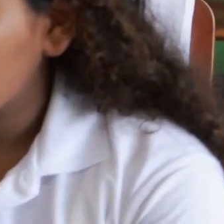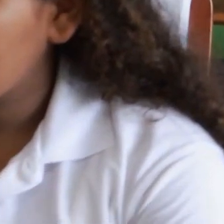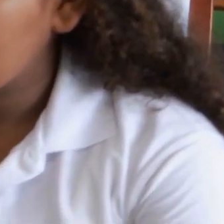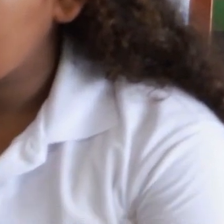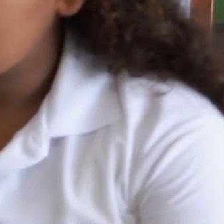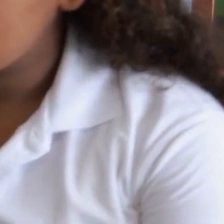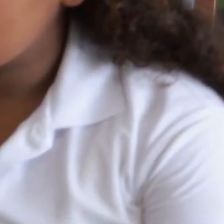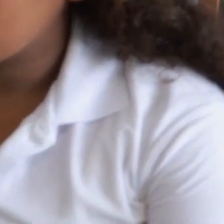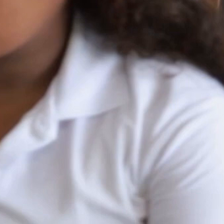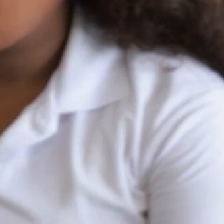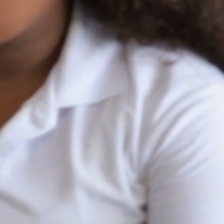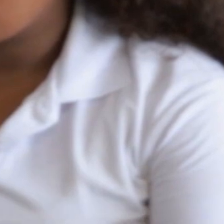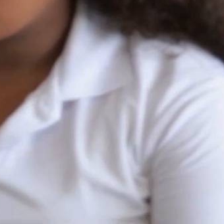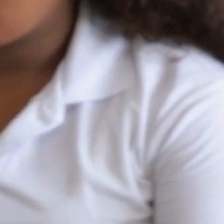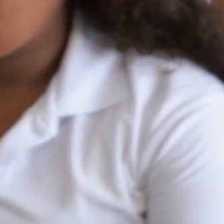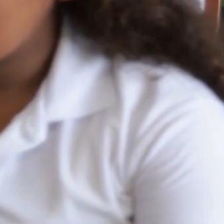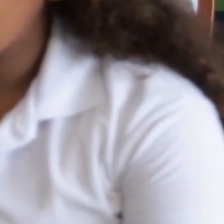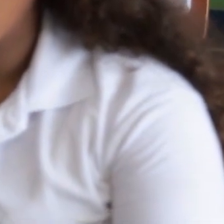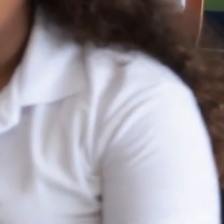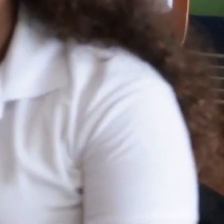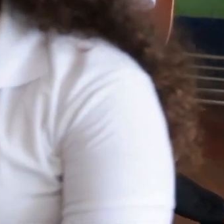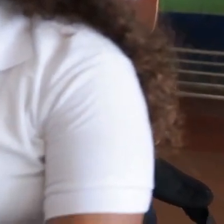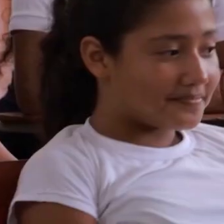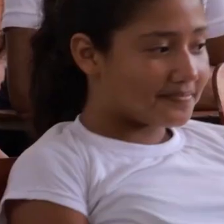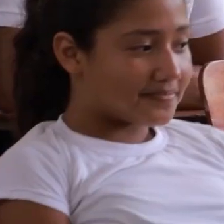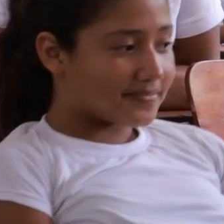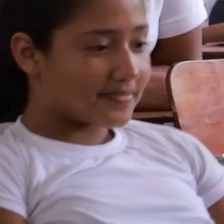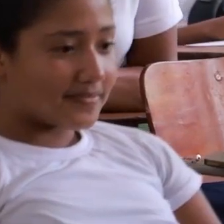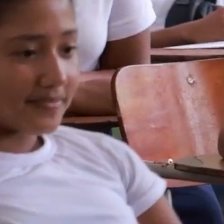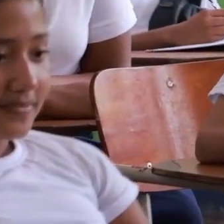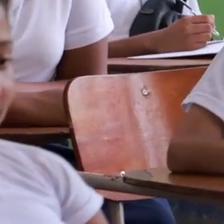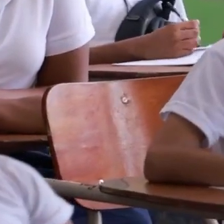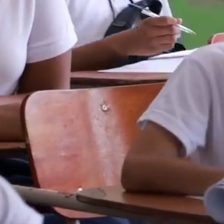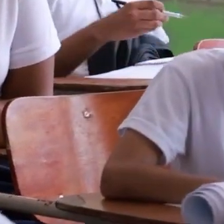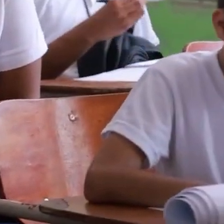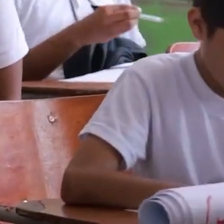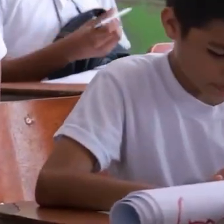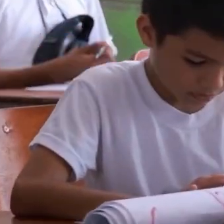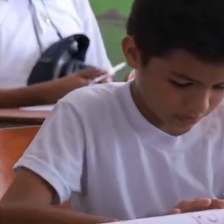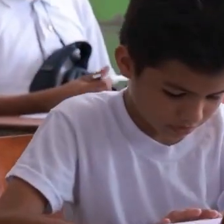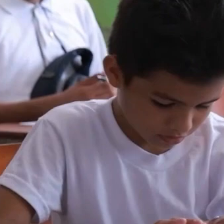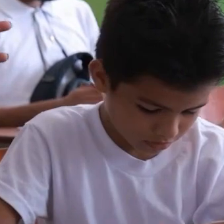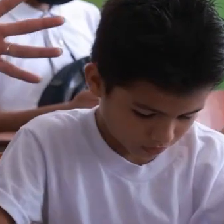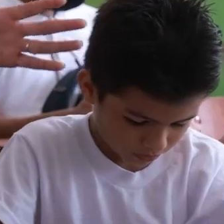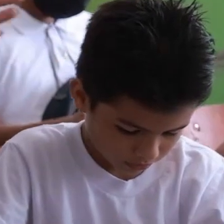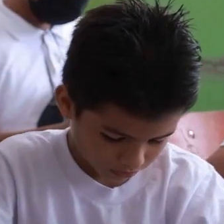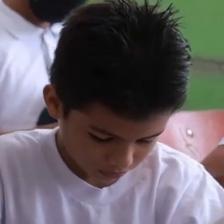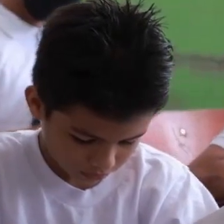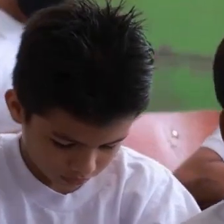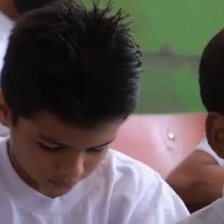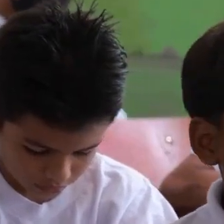juntos armamos la mochila de emergencia. ¡Excelente! Yo también ya actualicé mi plan de respuesta